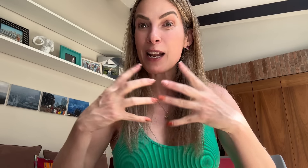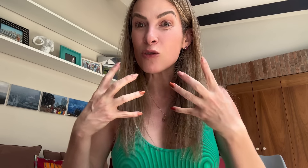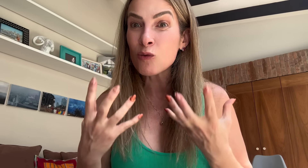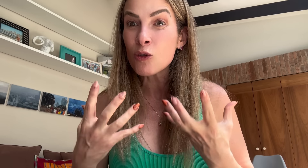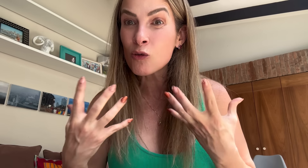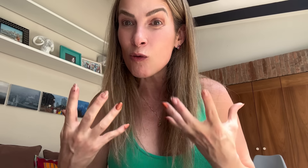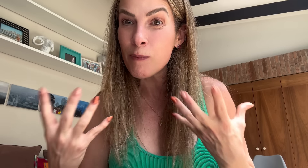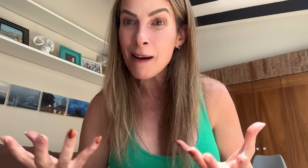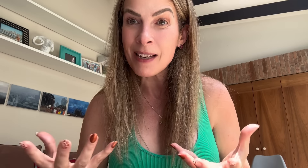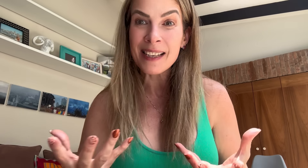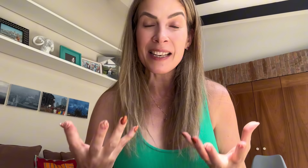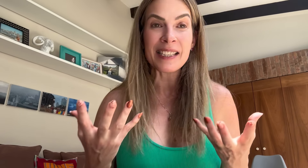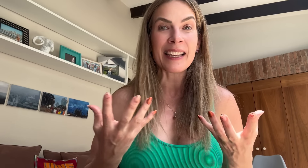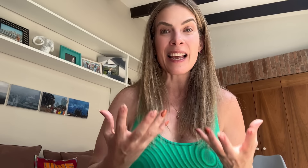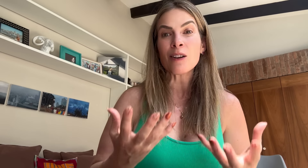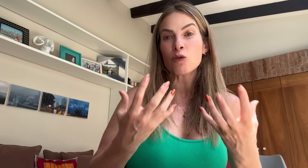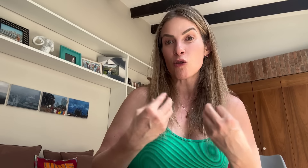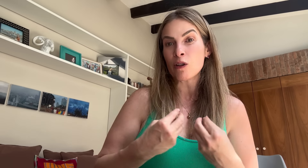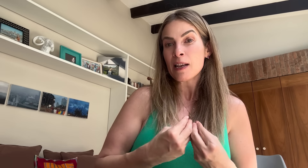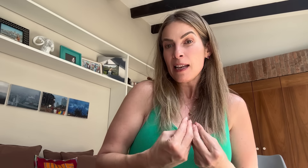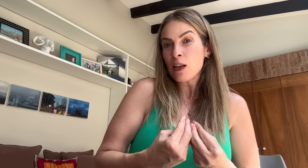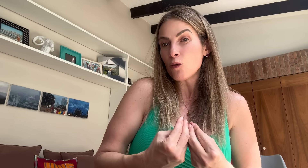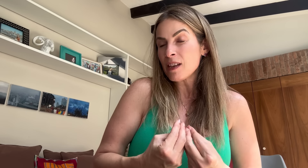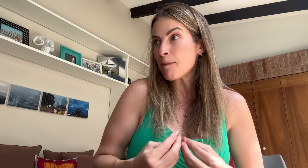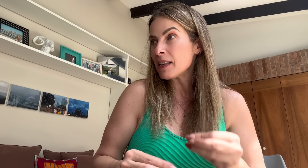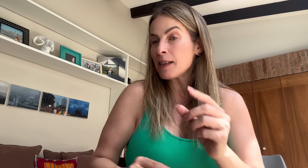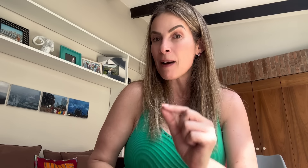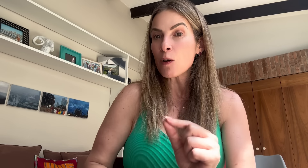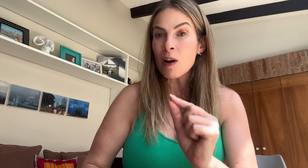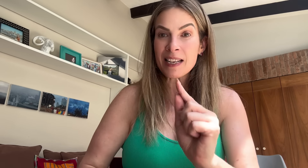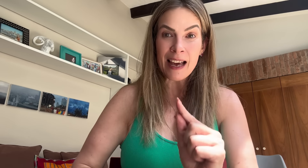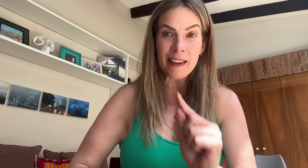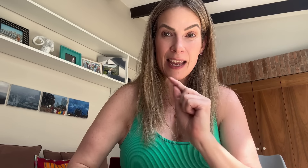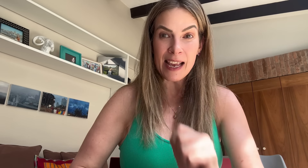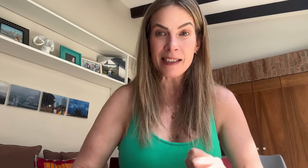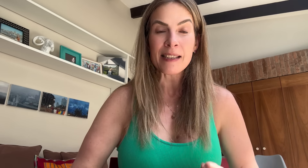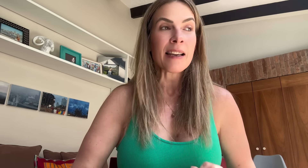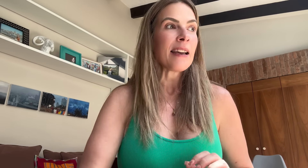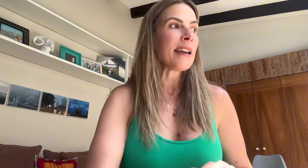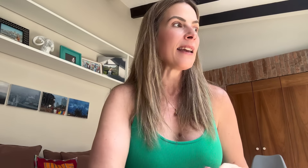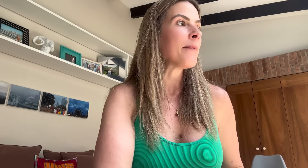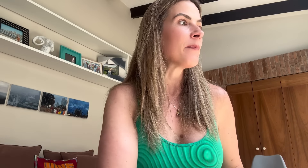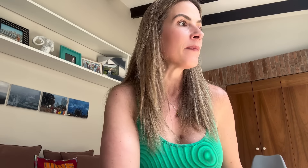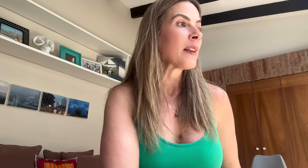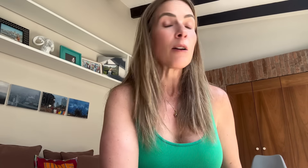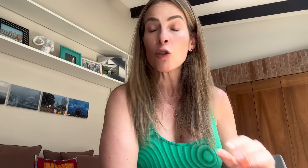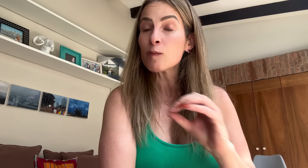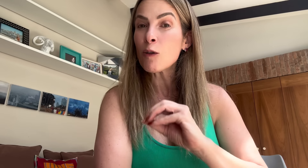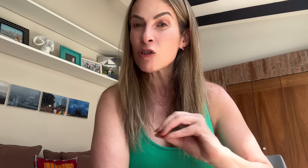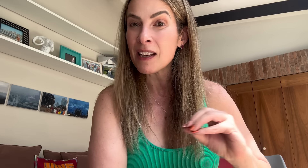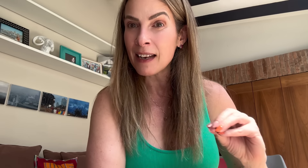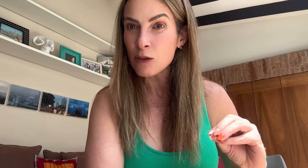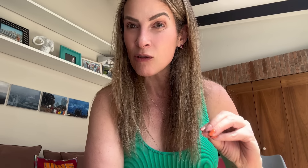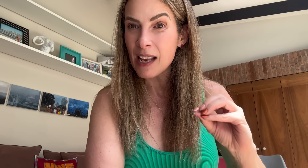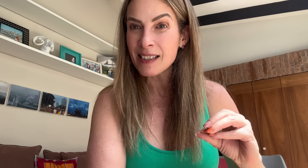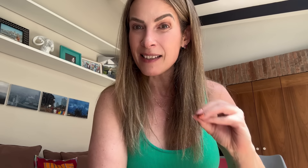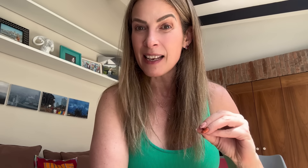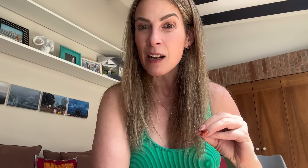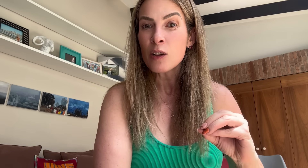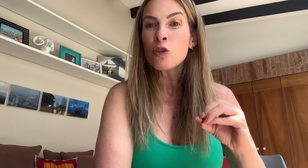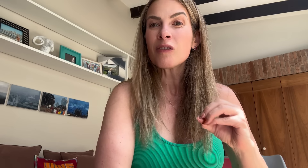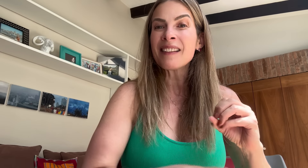los presuntos culpables que ni siquiera lo son y cuya principal cualidad es los bajos ingresos,